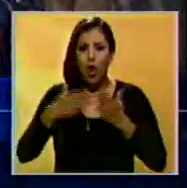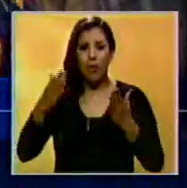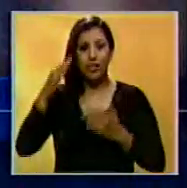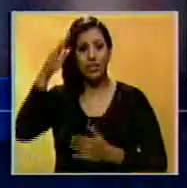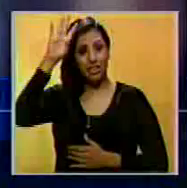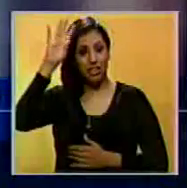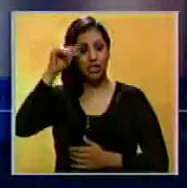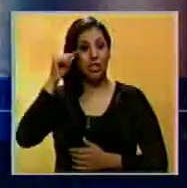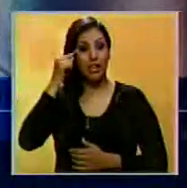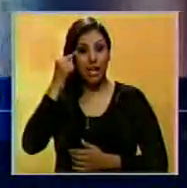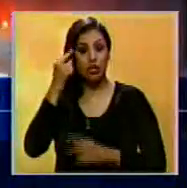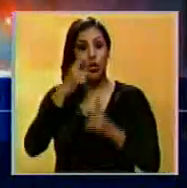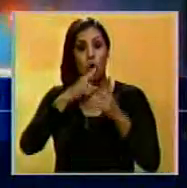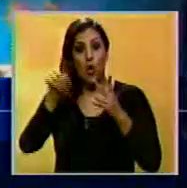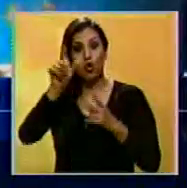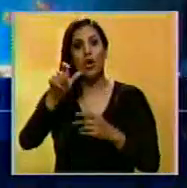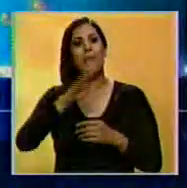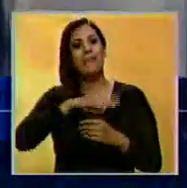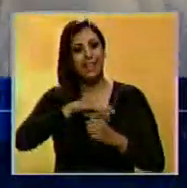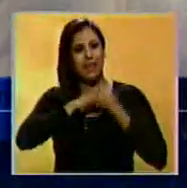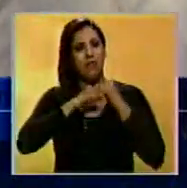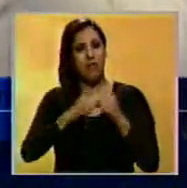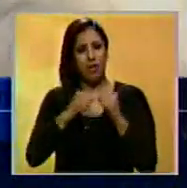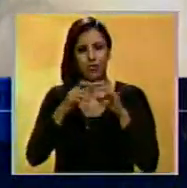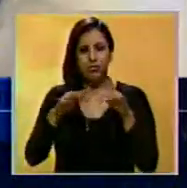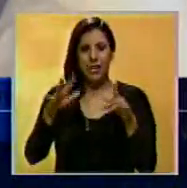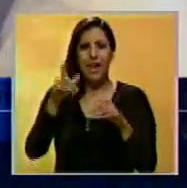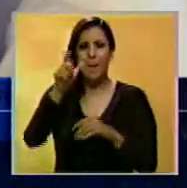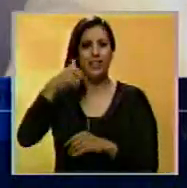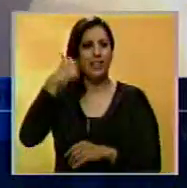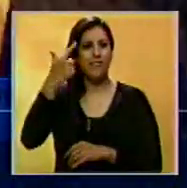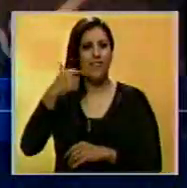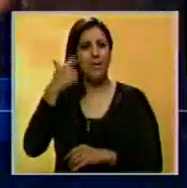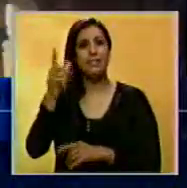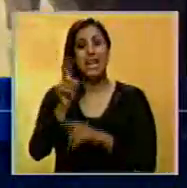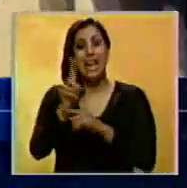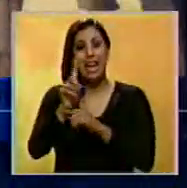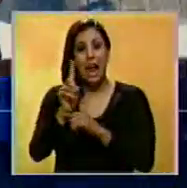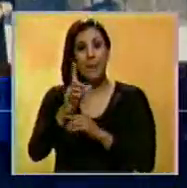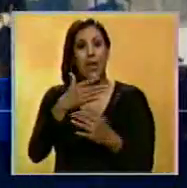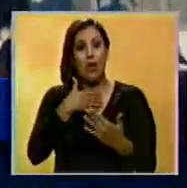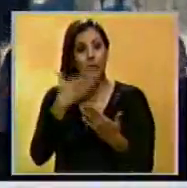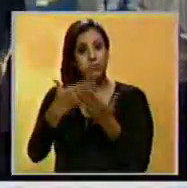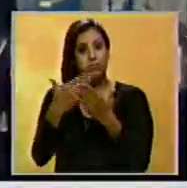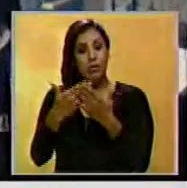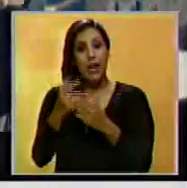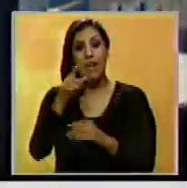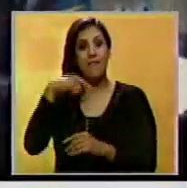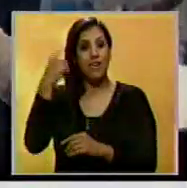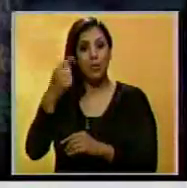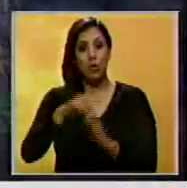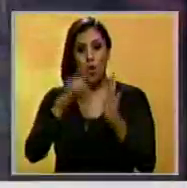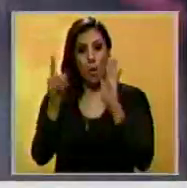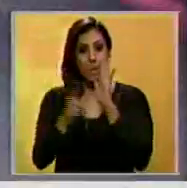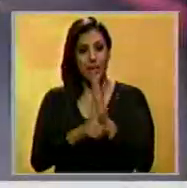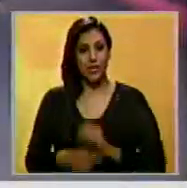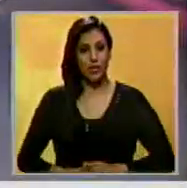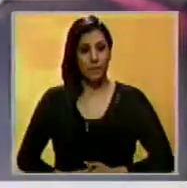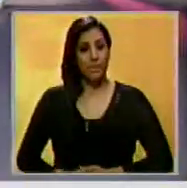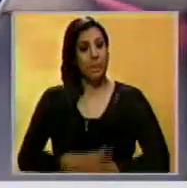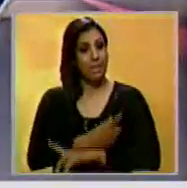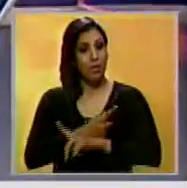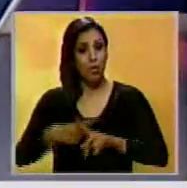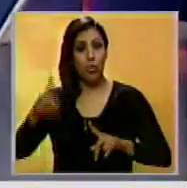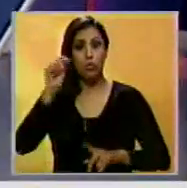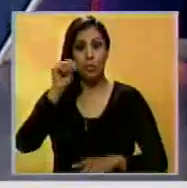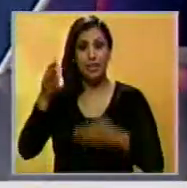Nacho junto a Daddy Yankee ofrece un potente despliegue de talento que rápidamente comprobó ser popularidad masiva. Cerramos con